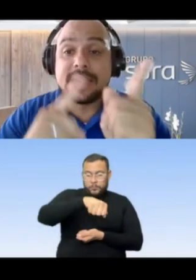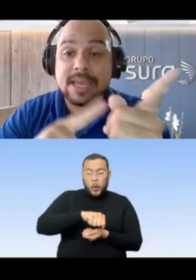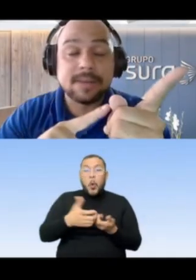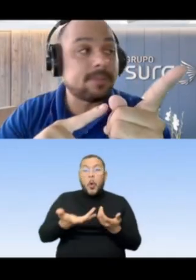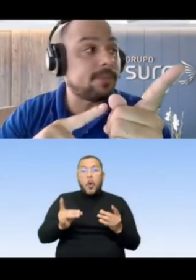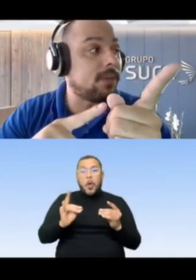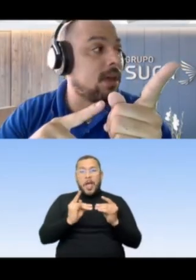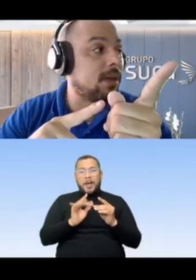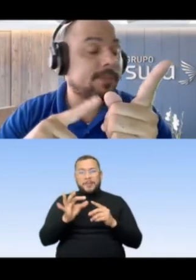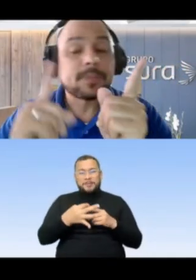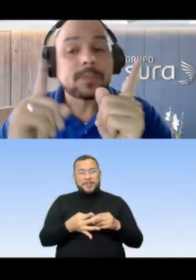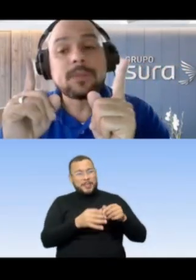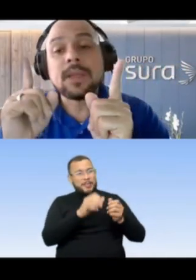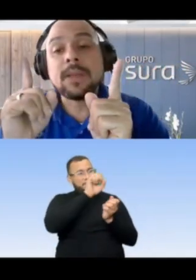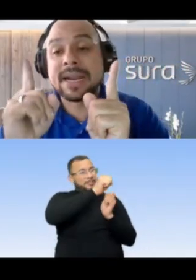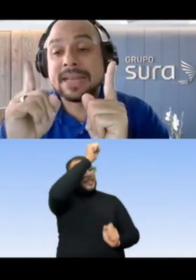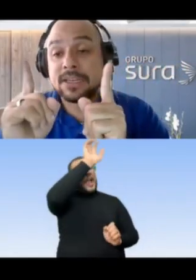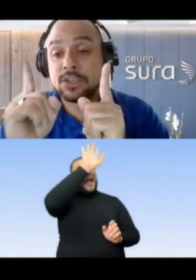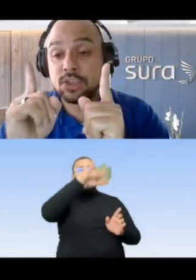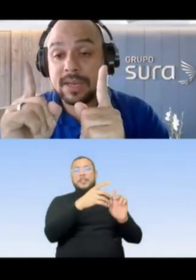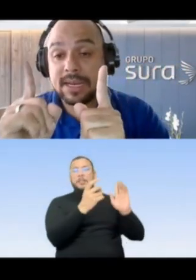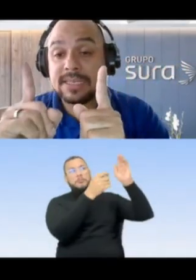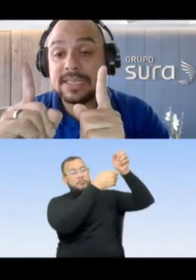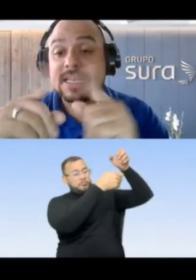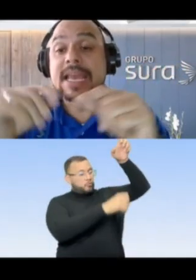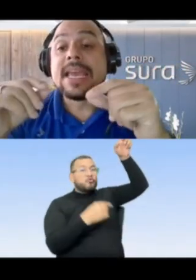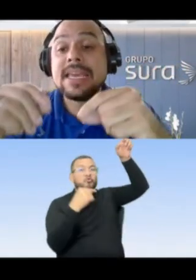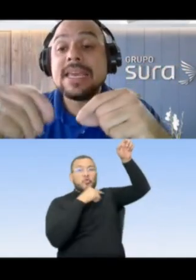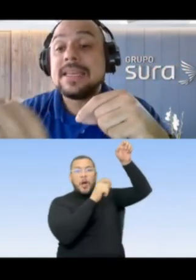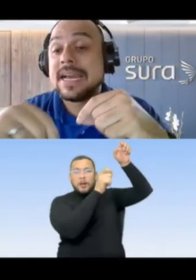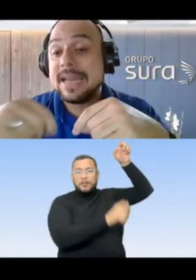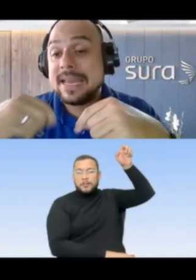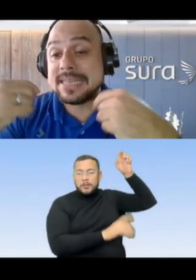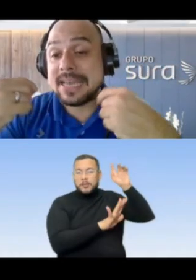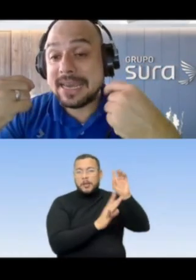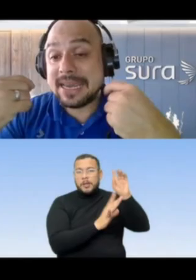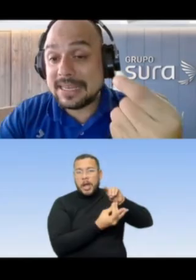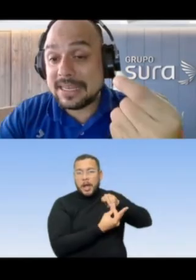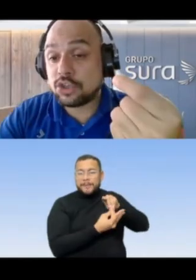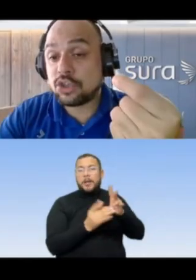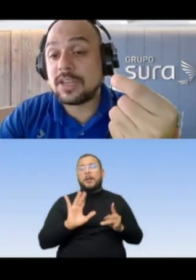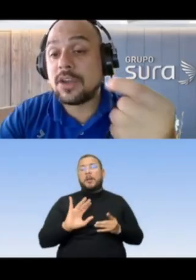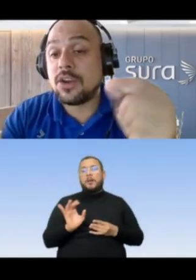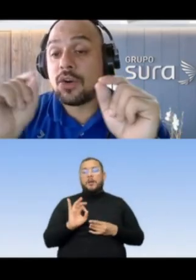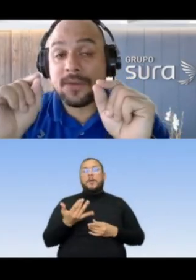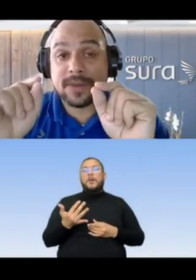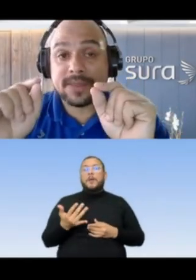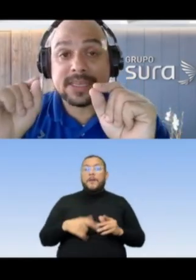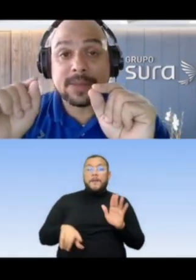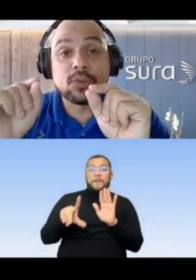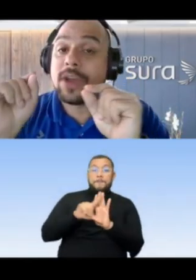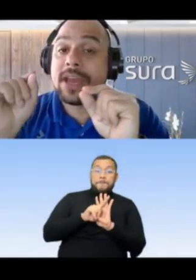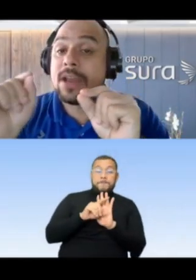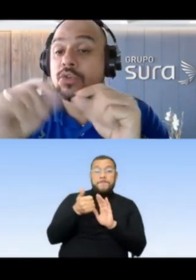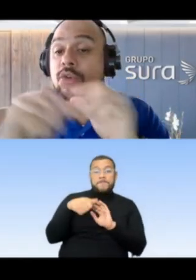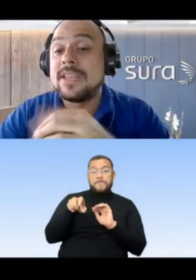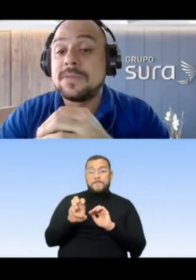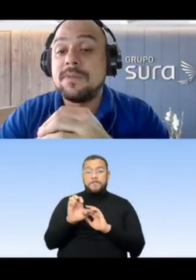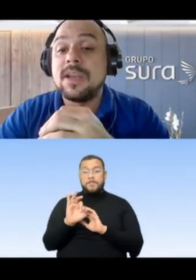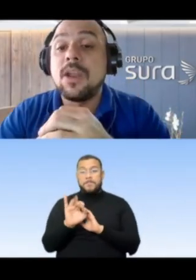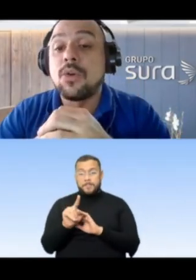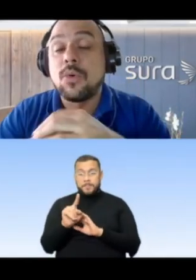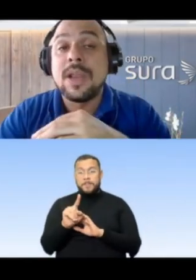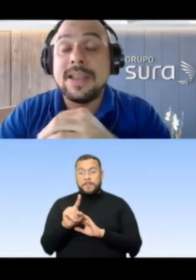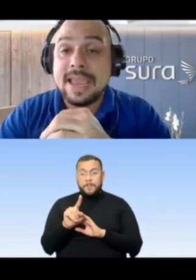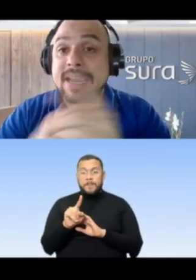se deben de tener para la atención de emergencias, y ya esa ley 1831 enfatiza mucho en el